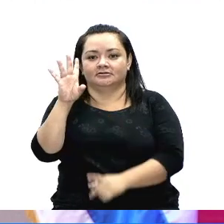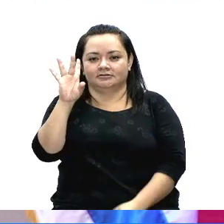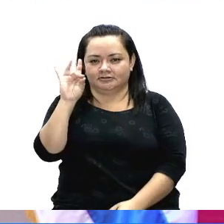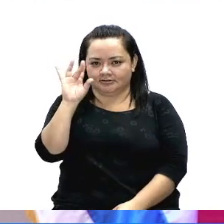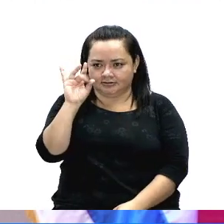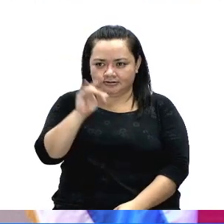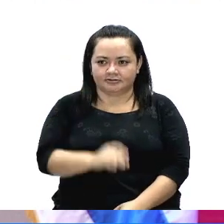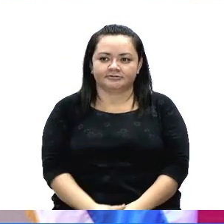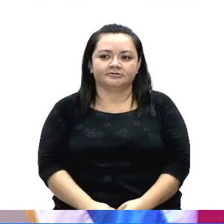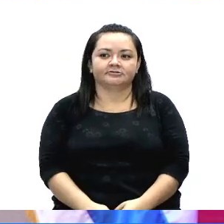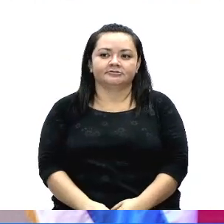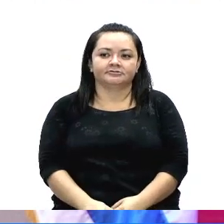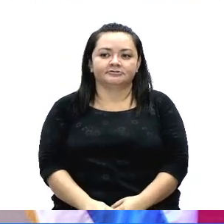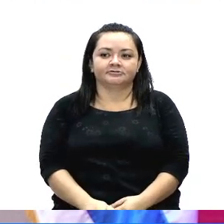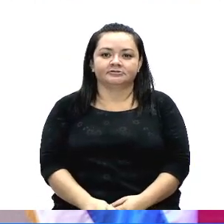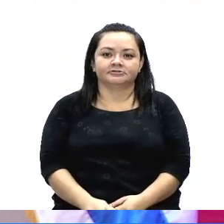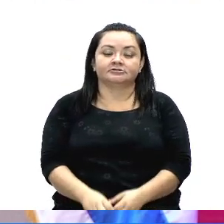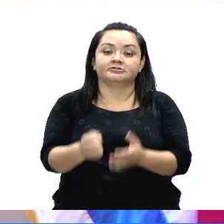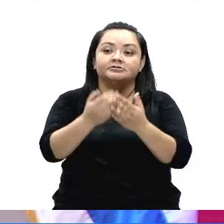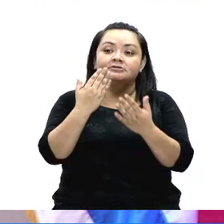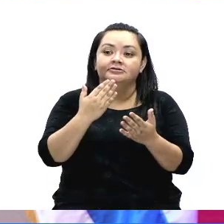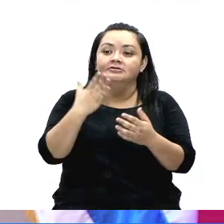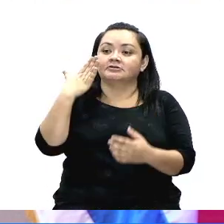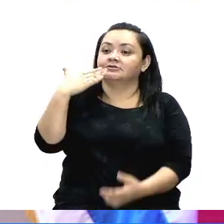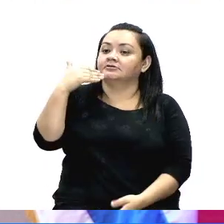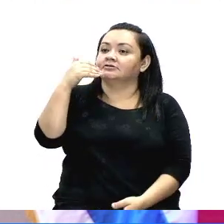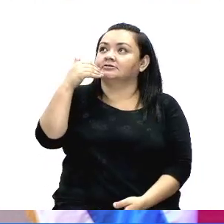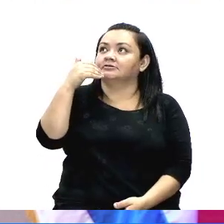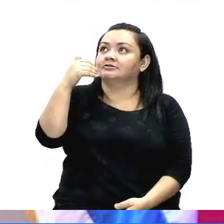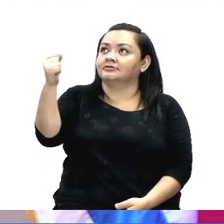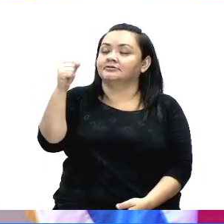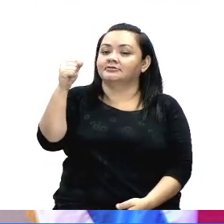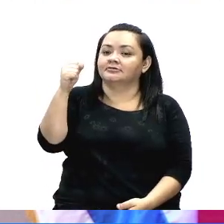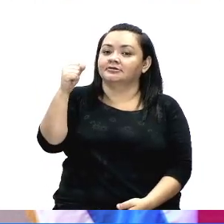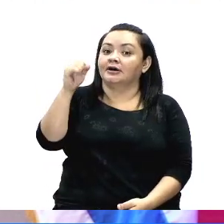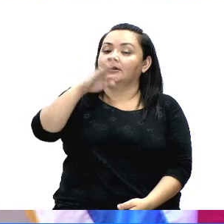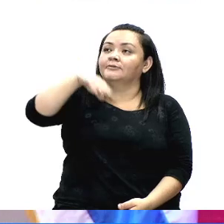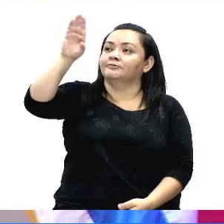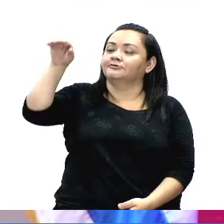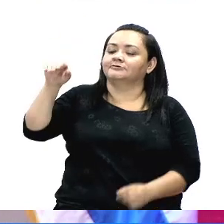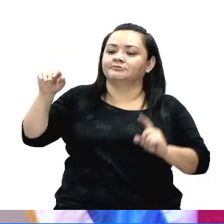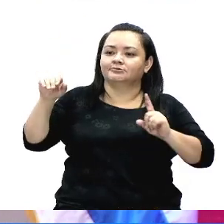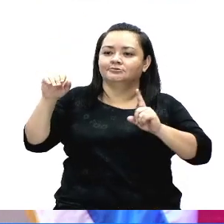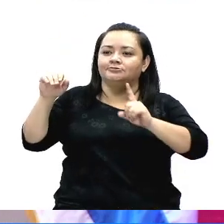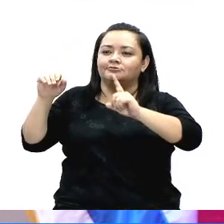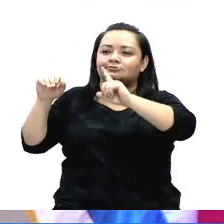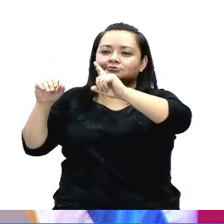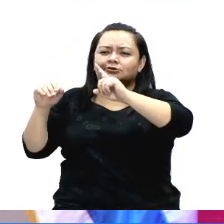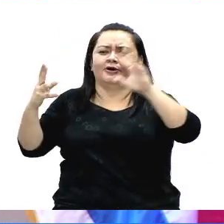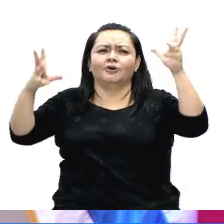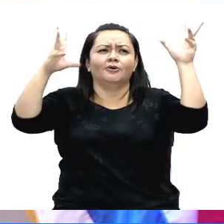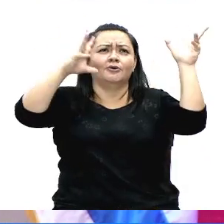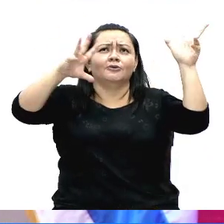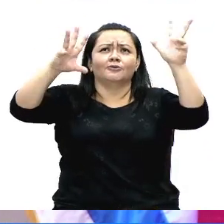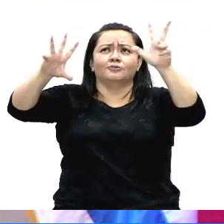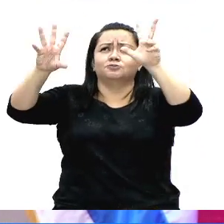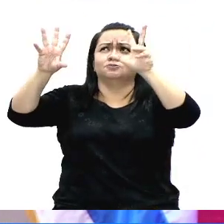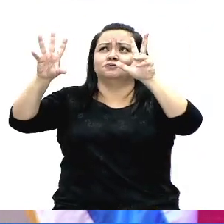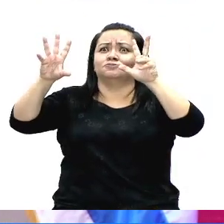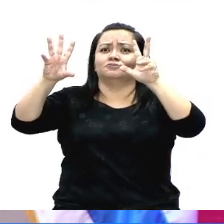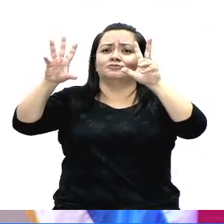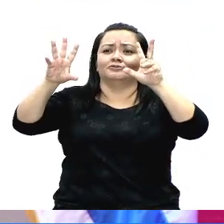dice entonces moisés subió al monte y una nube cubrió el monte